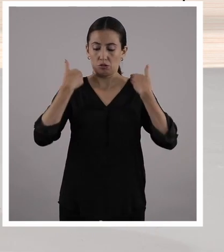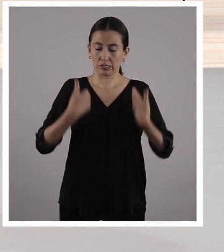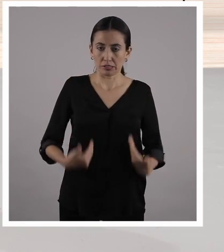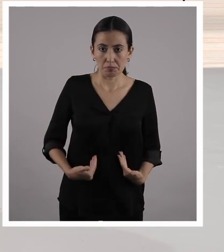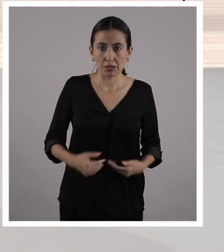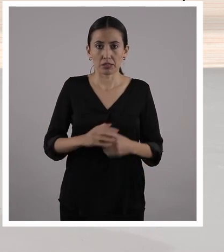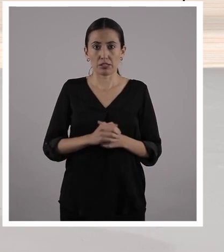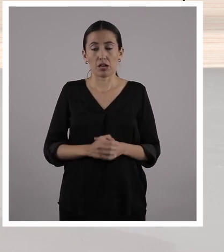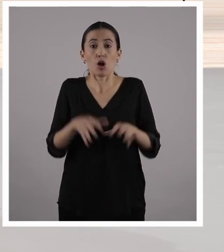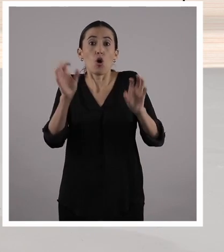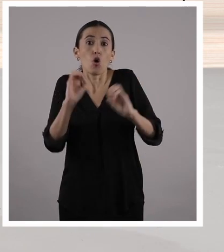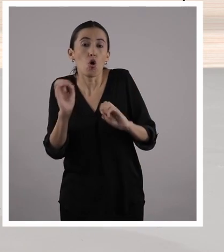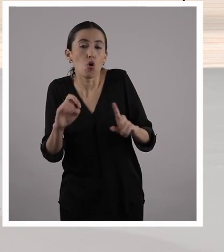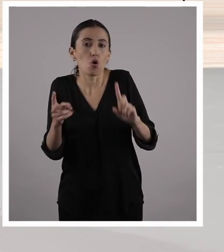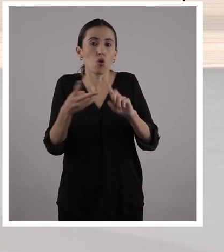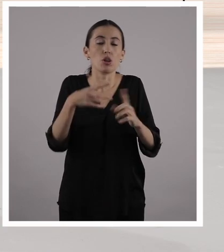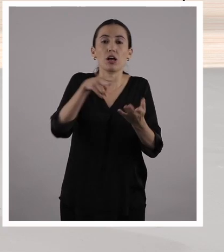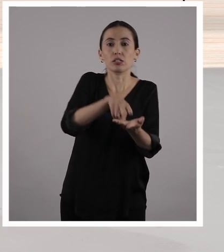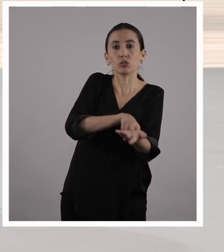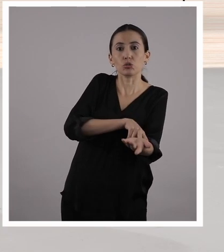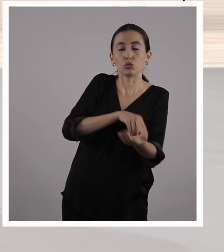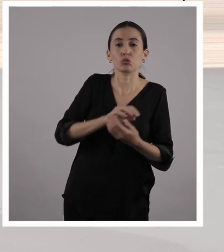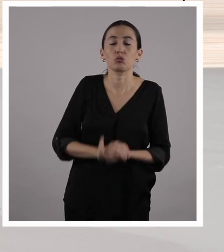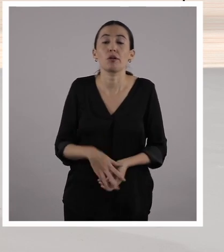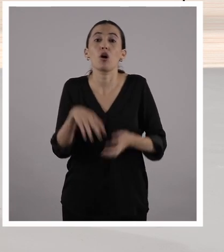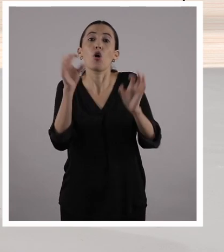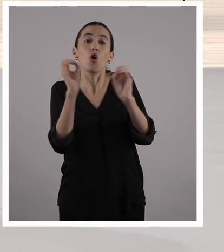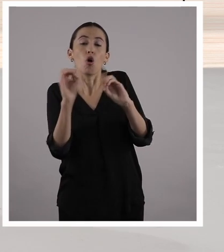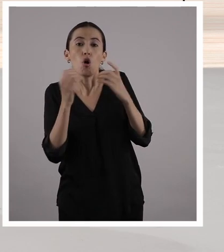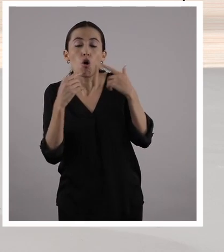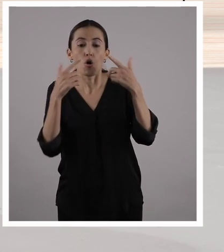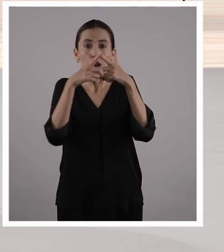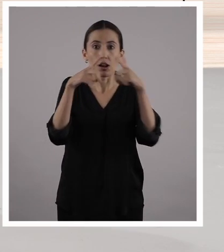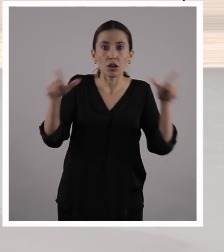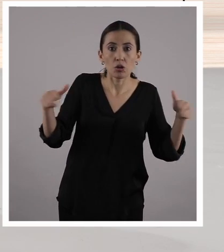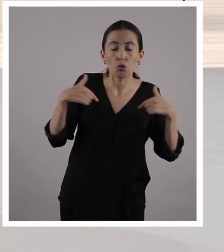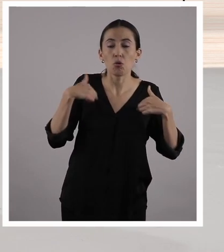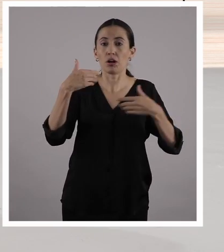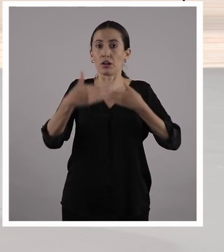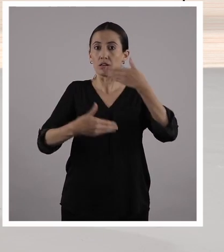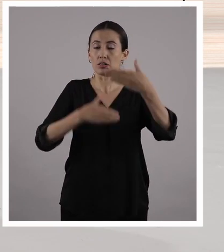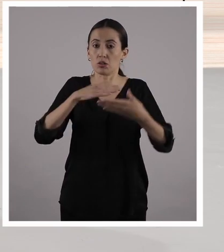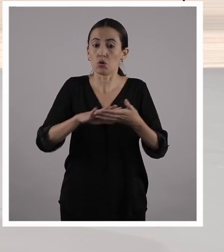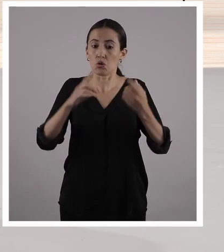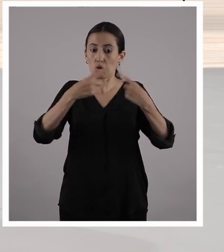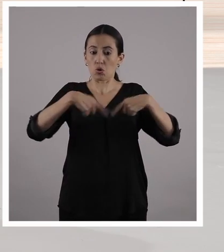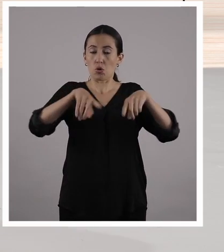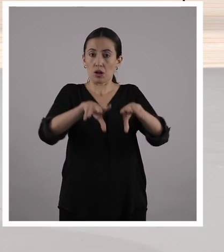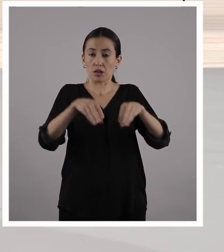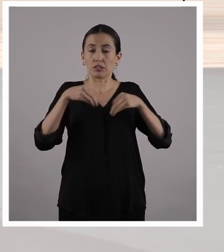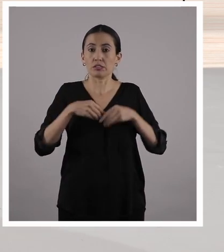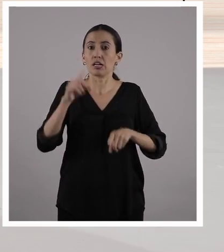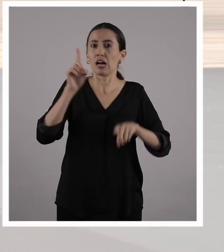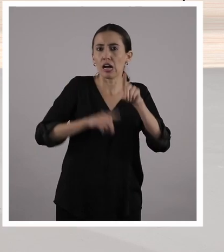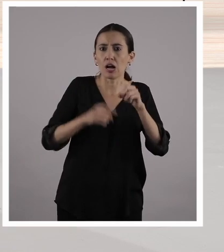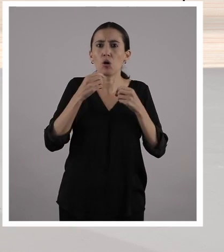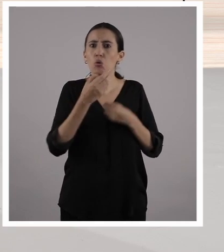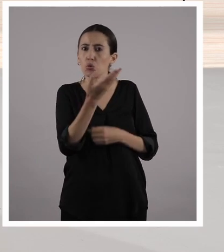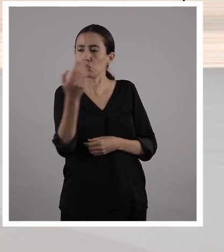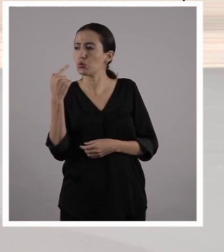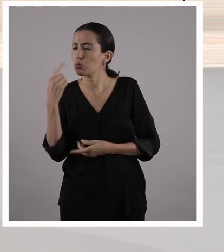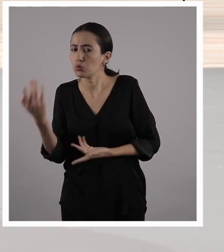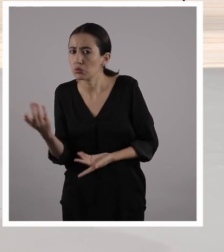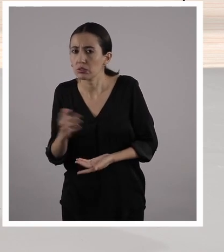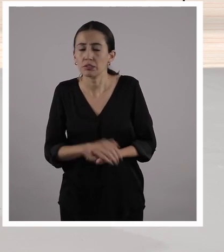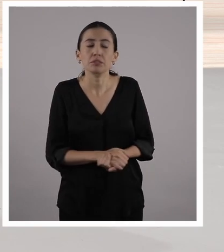con la vestimenta o las costumbres o el lenguaje. Hay muchas maneras de manifestar esa cultura. ¿Alguna otra,